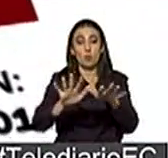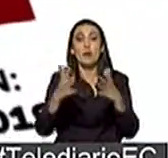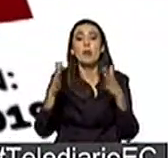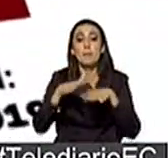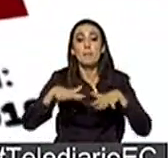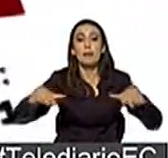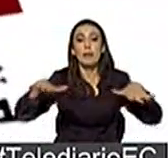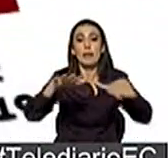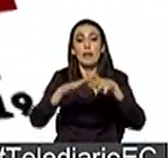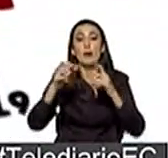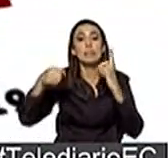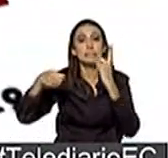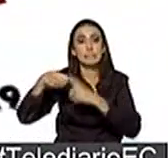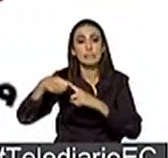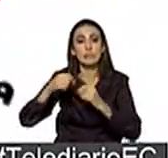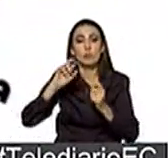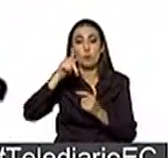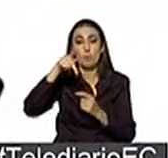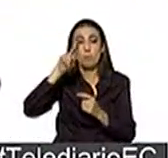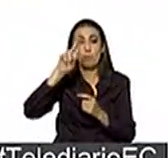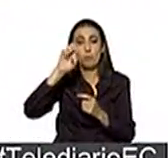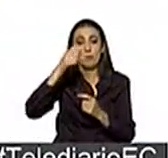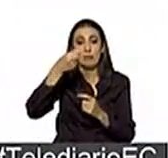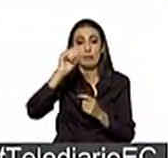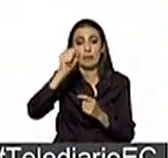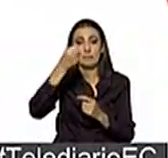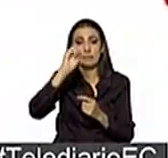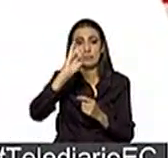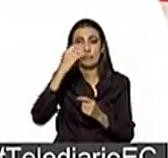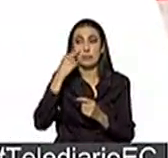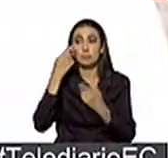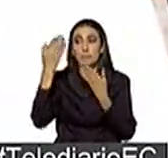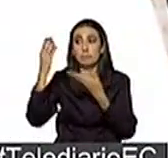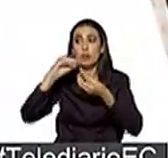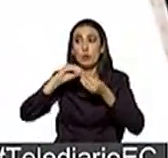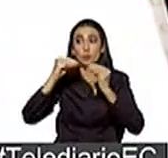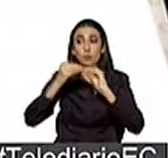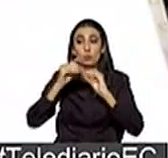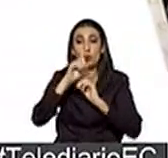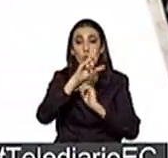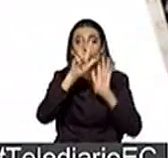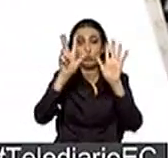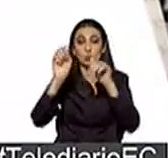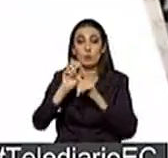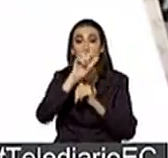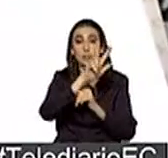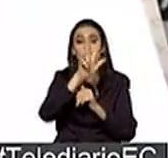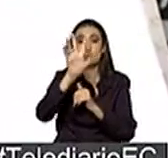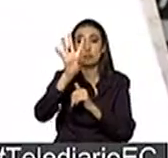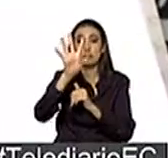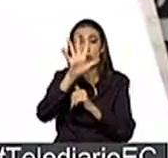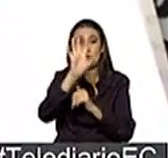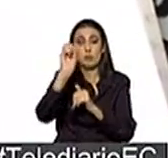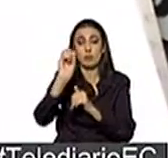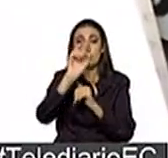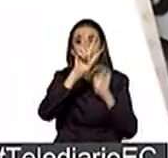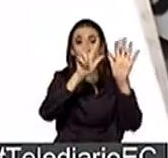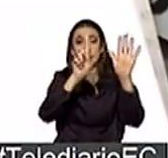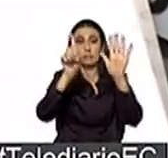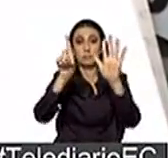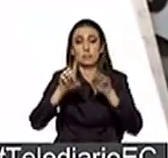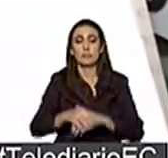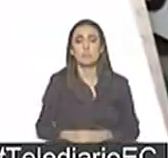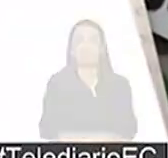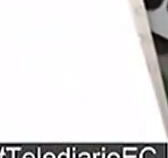sector de puengasí en quito cualquier información comunicarse al 1 833 54 86